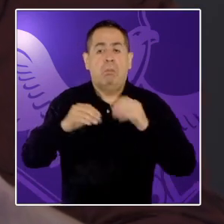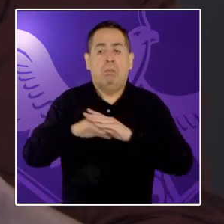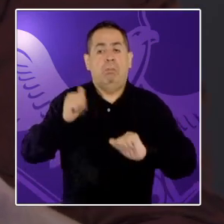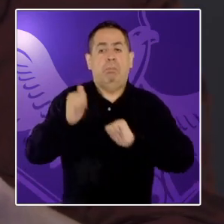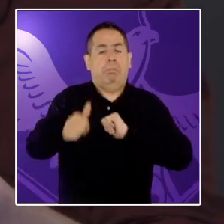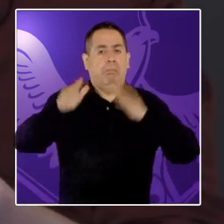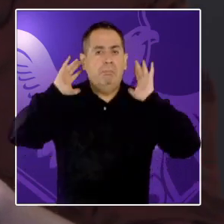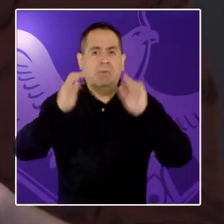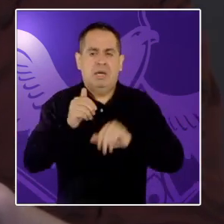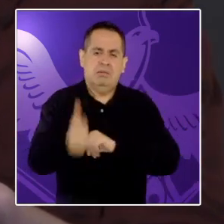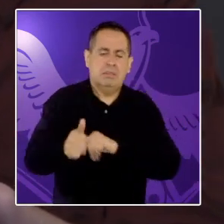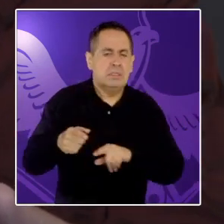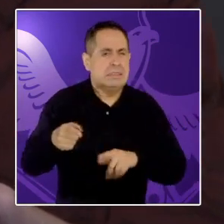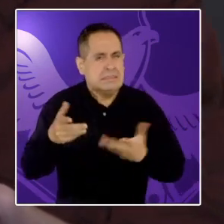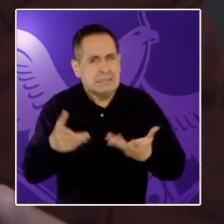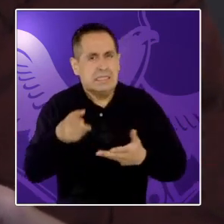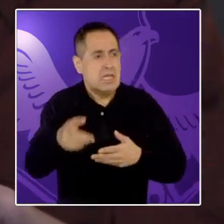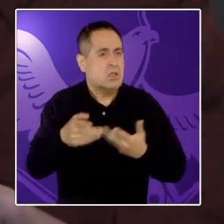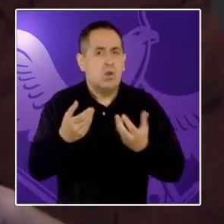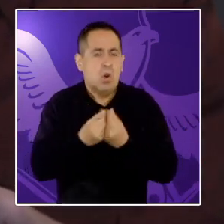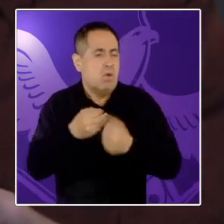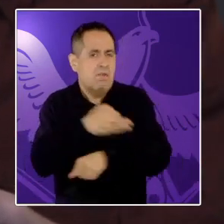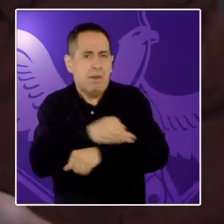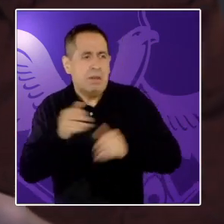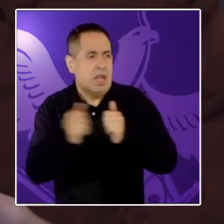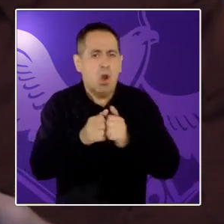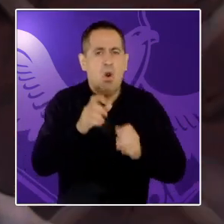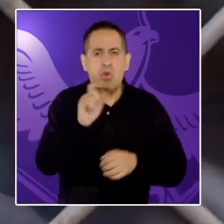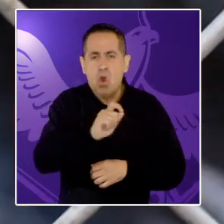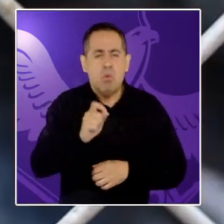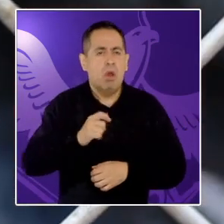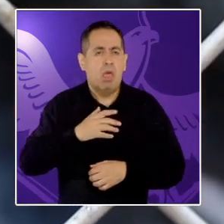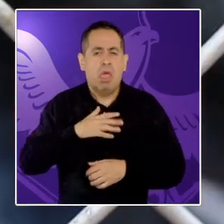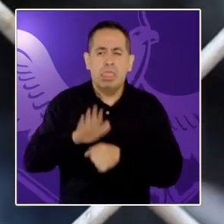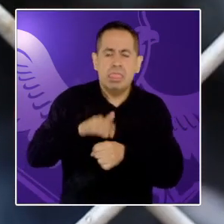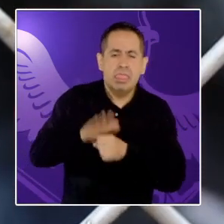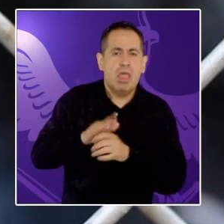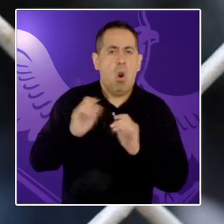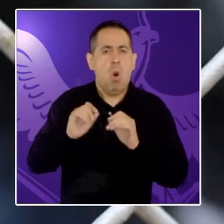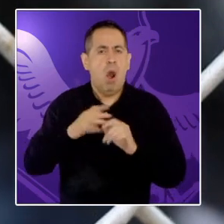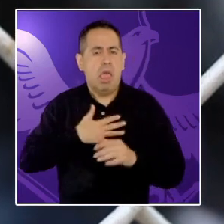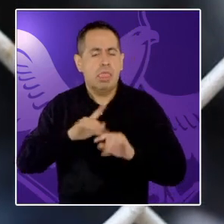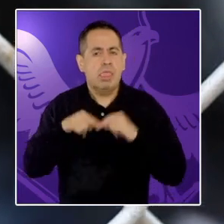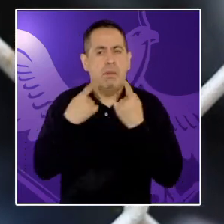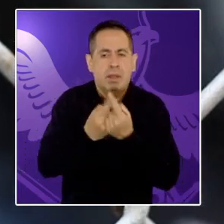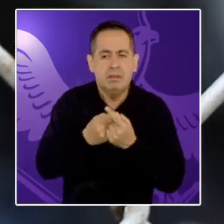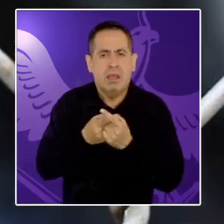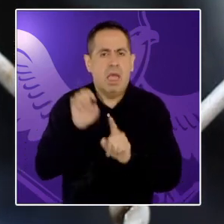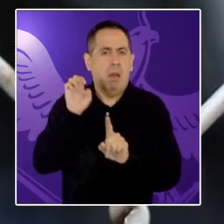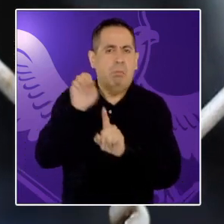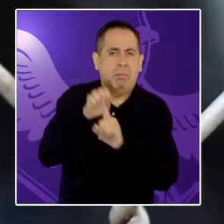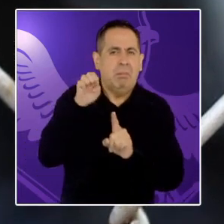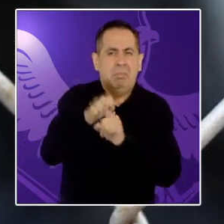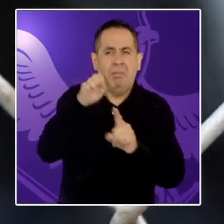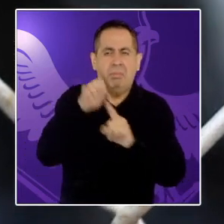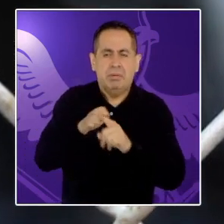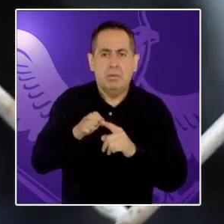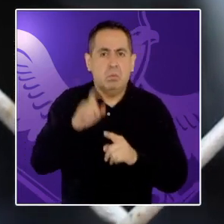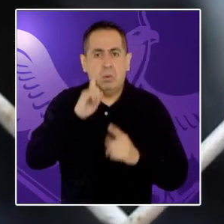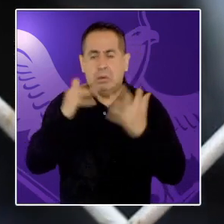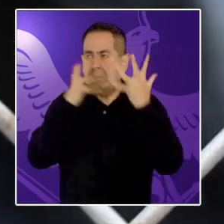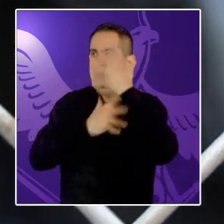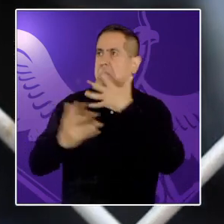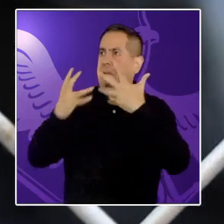por hombres cercanos a sus familias o familiares directos, novios, enamorados o amantes. De tal manera que la población recluida en